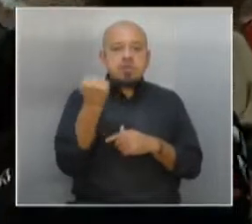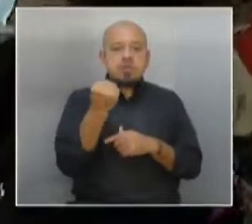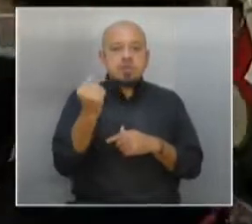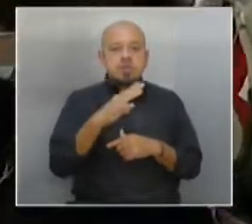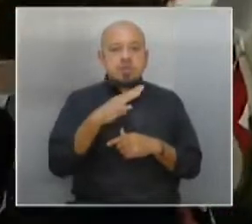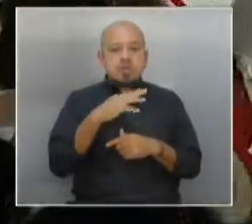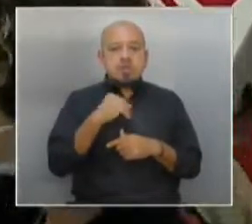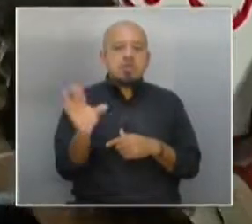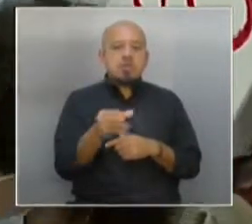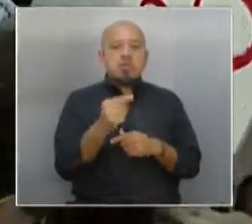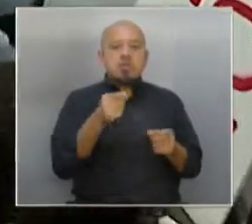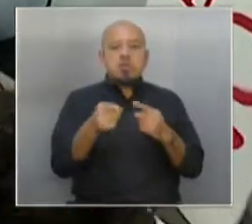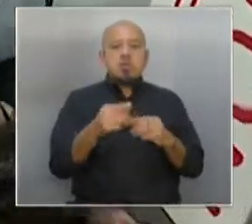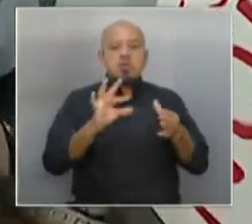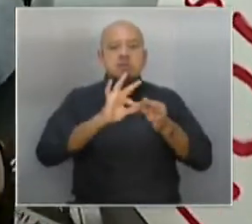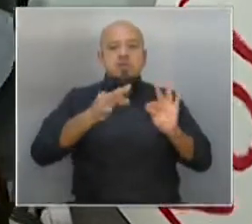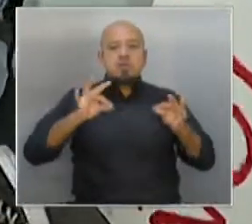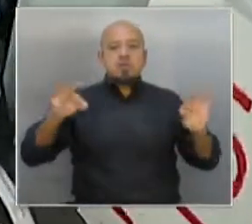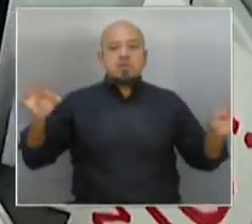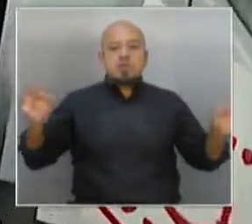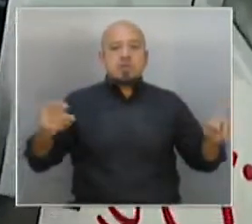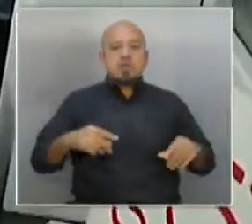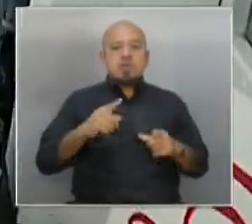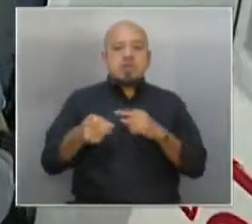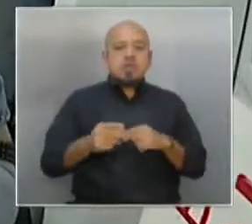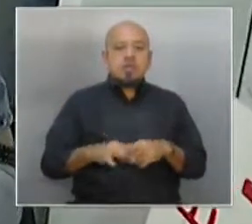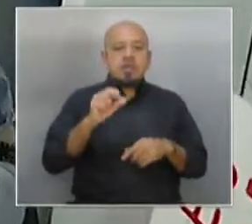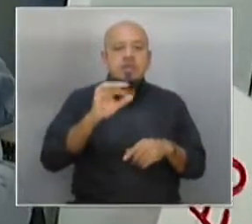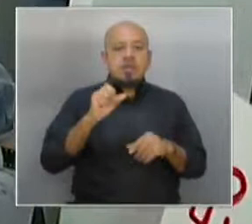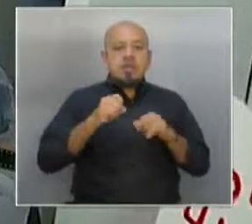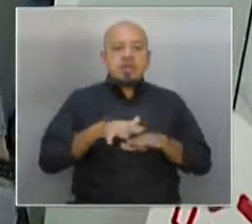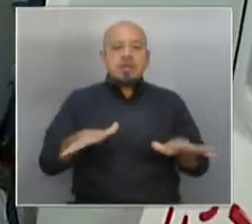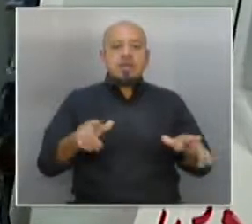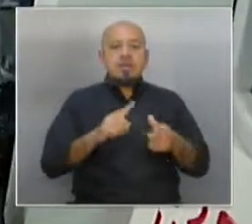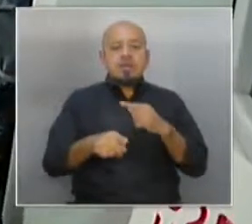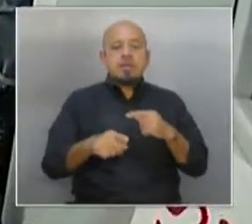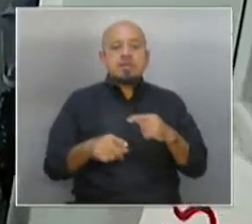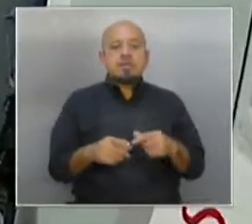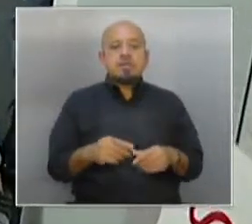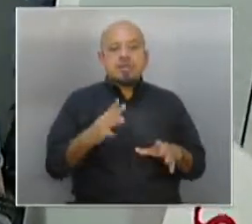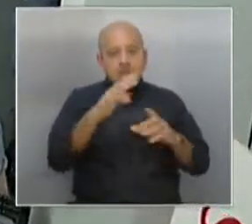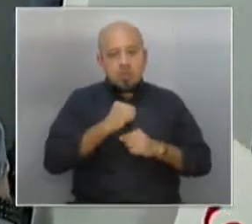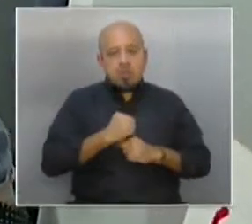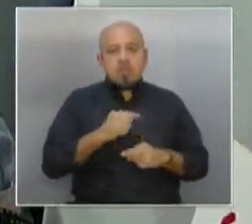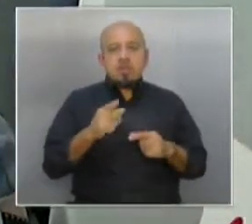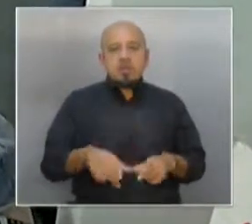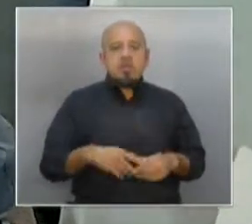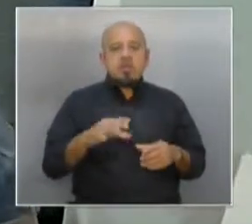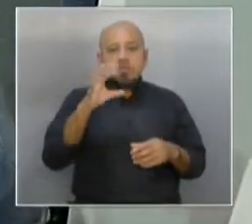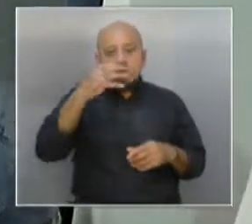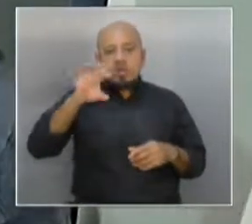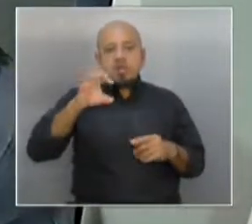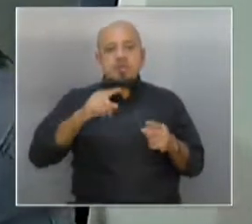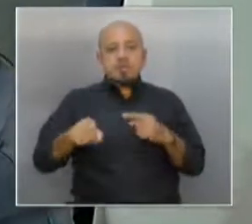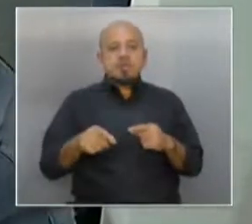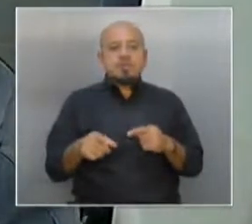lados. Y bueno, surge esta frase que dice redes que gritan y resisten, porque creemos que el cartel es un grito que no